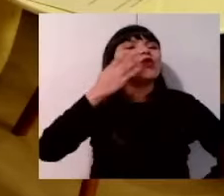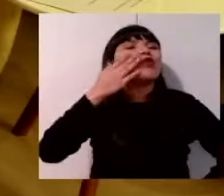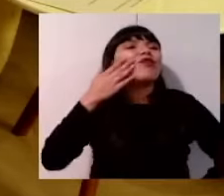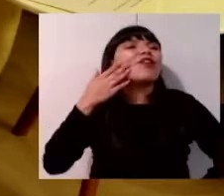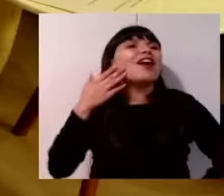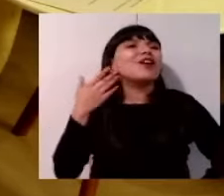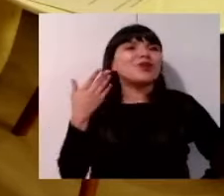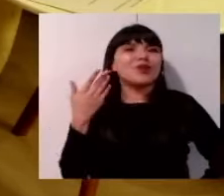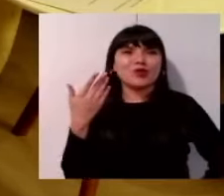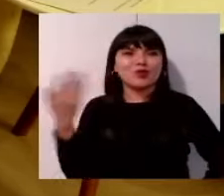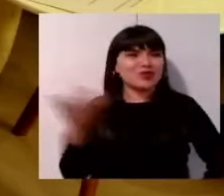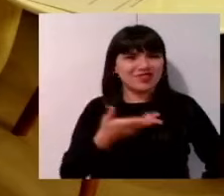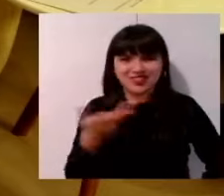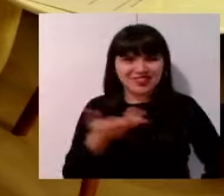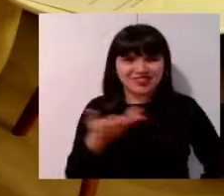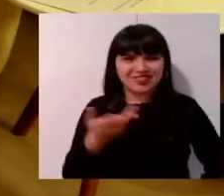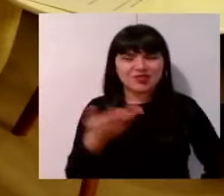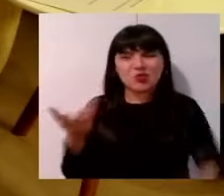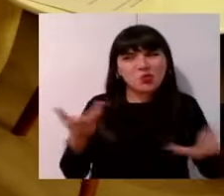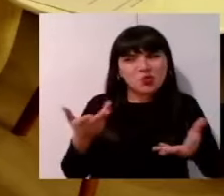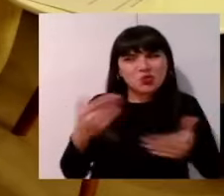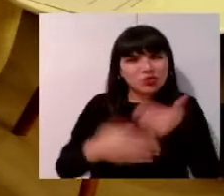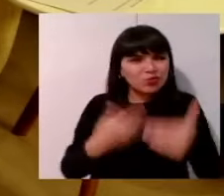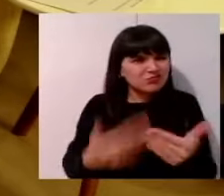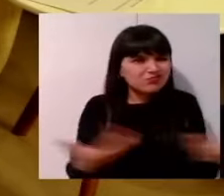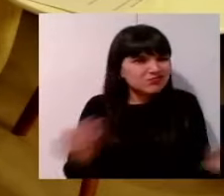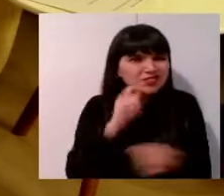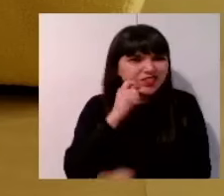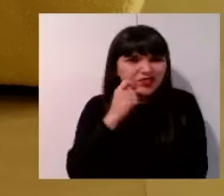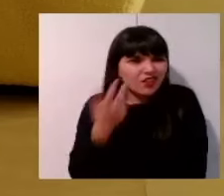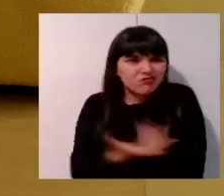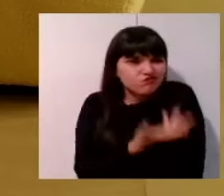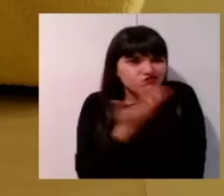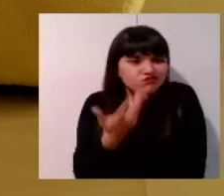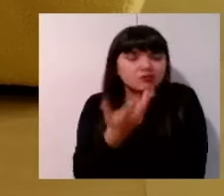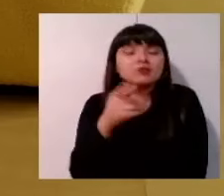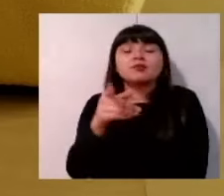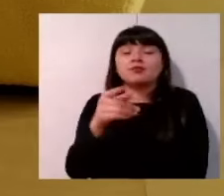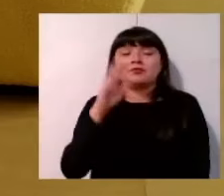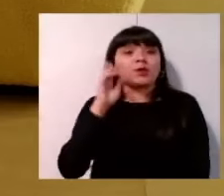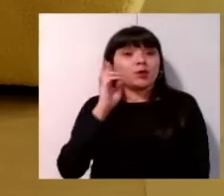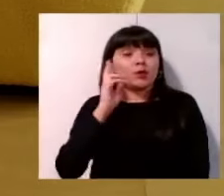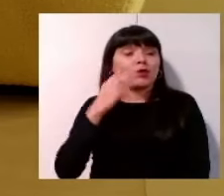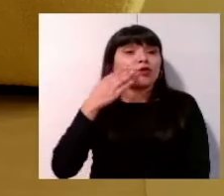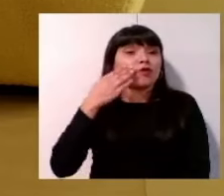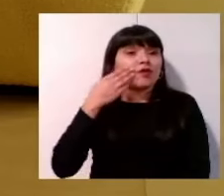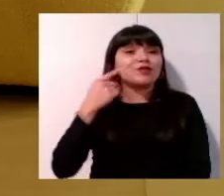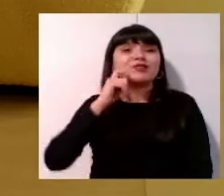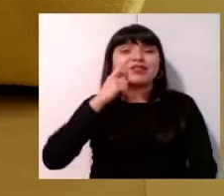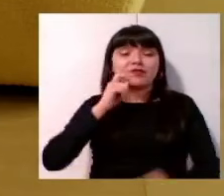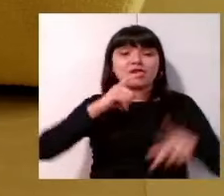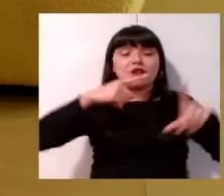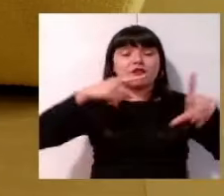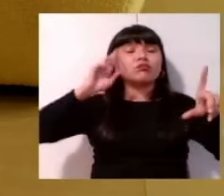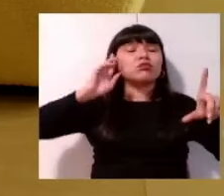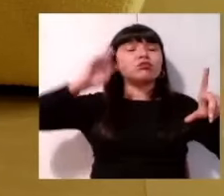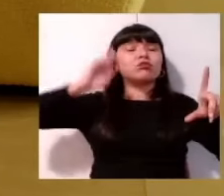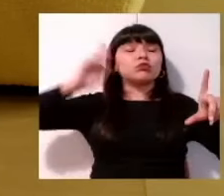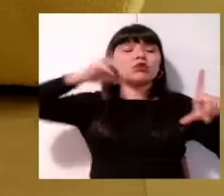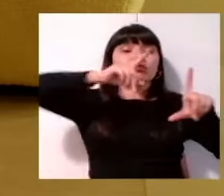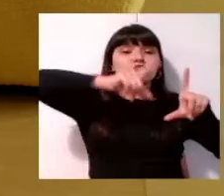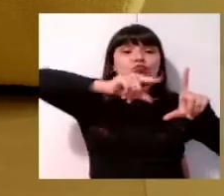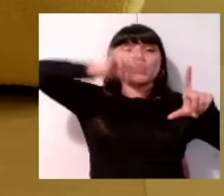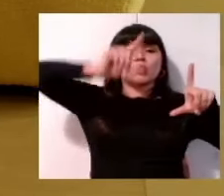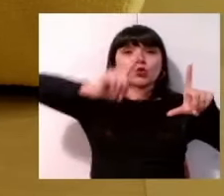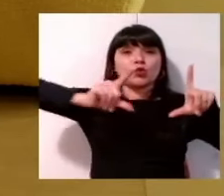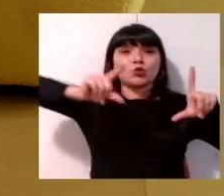¿Cómo funciona? Para que nos explique. Mira, el ruido blanco es un conjunto de frecuencias de altas y bajas